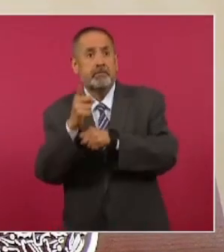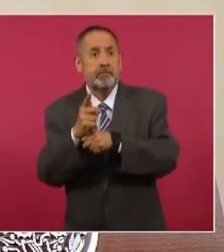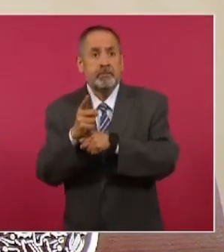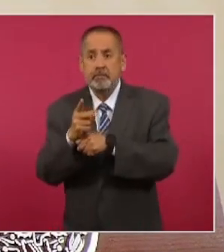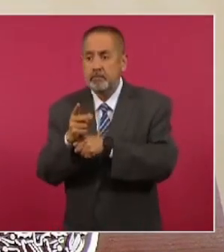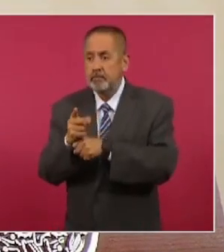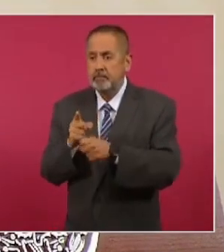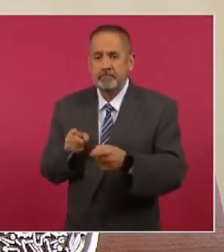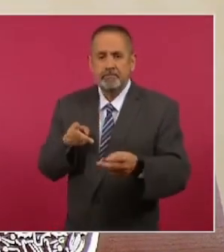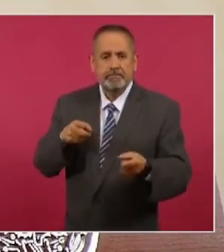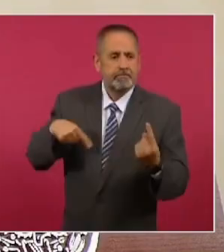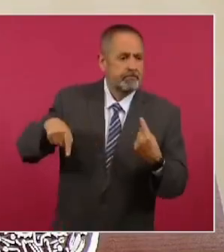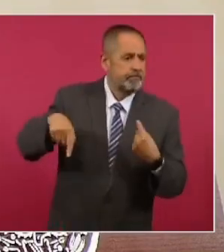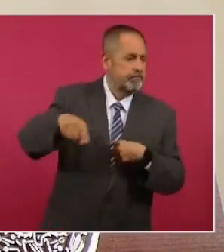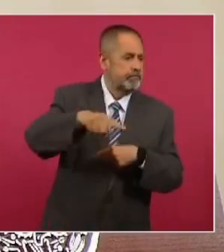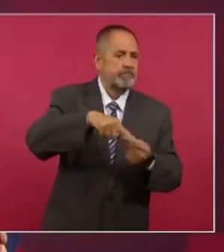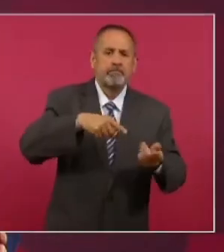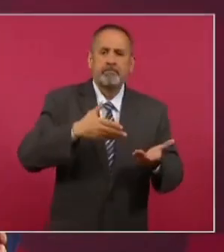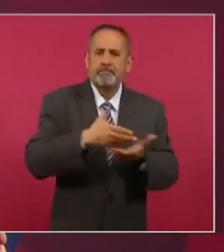creo que